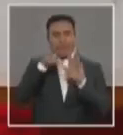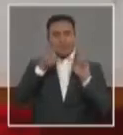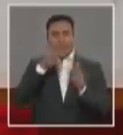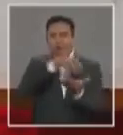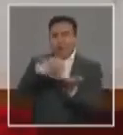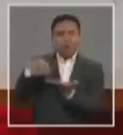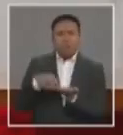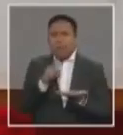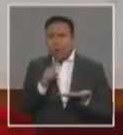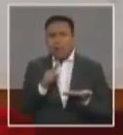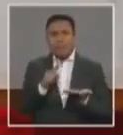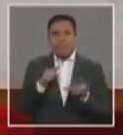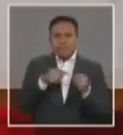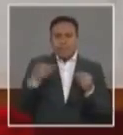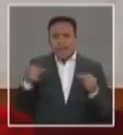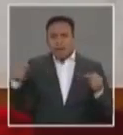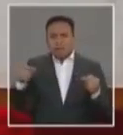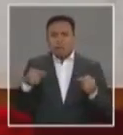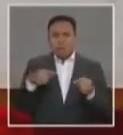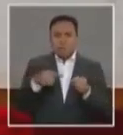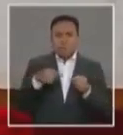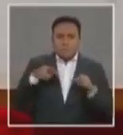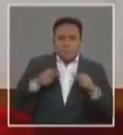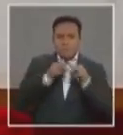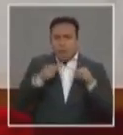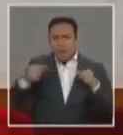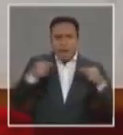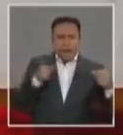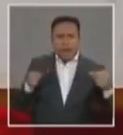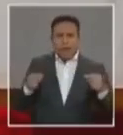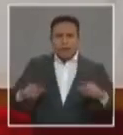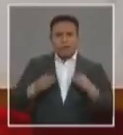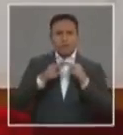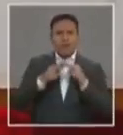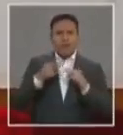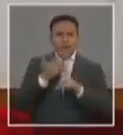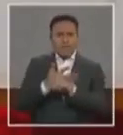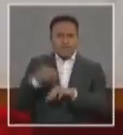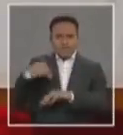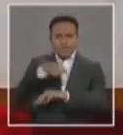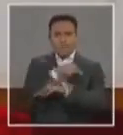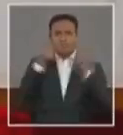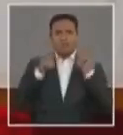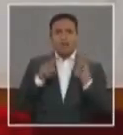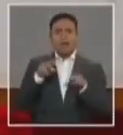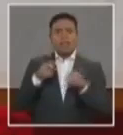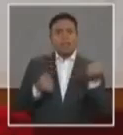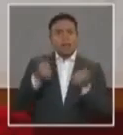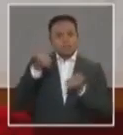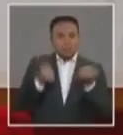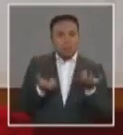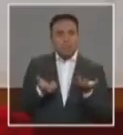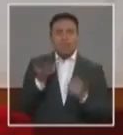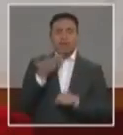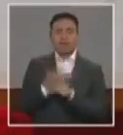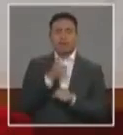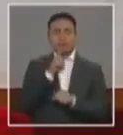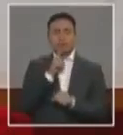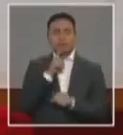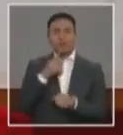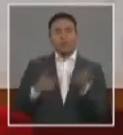necesita un paquete de medidas una inversión grande que permita avanzar a la multimodalidad agilizar